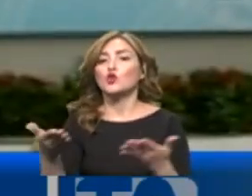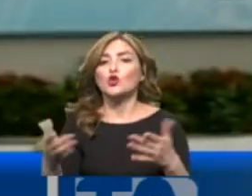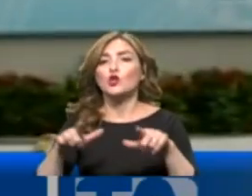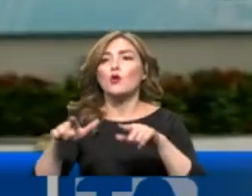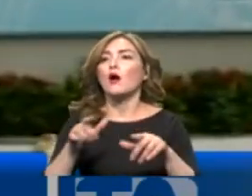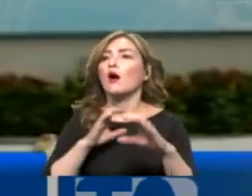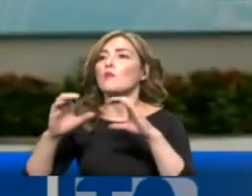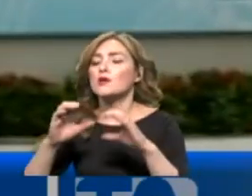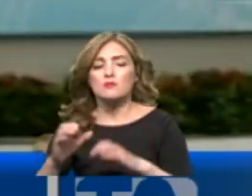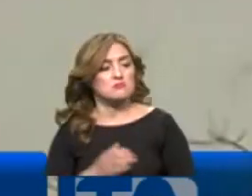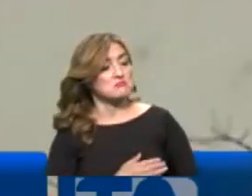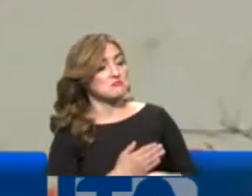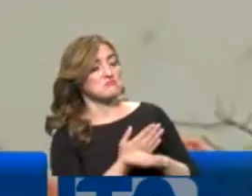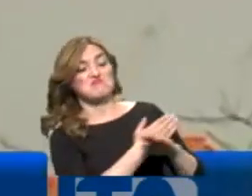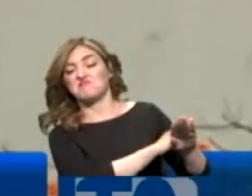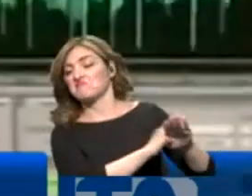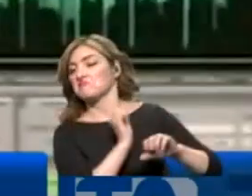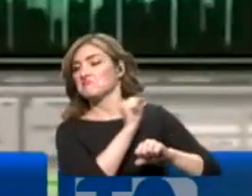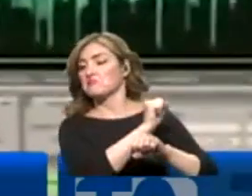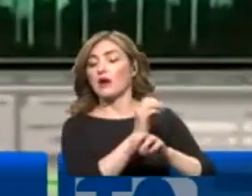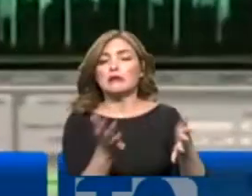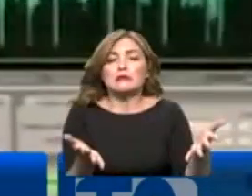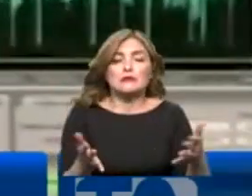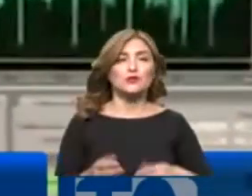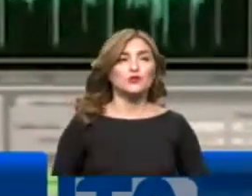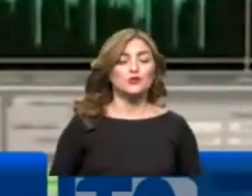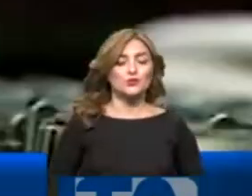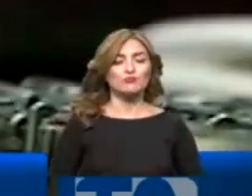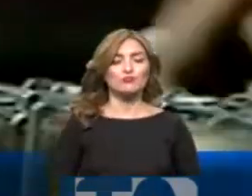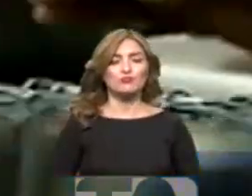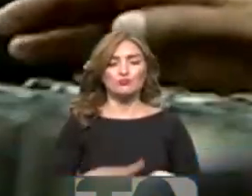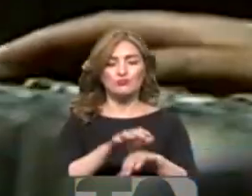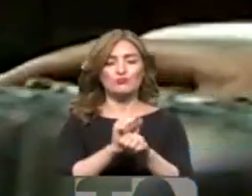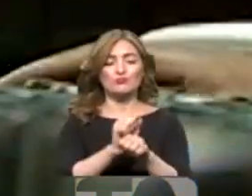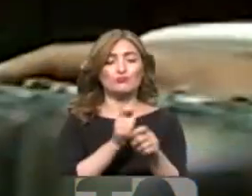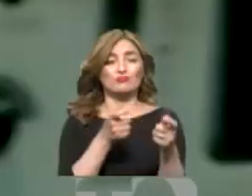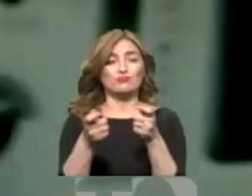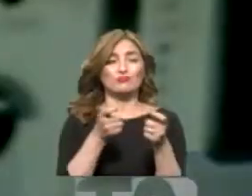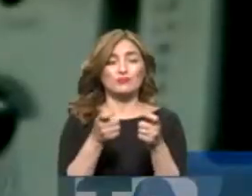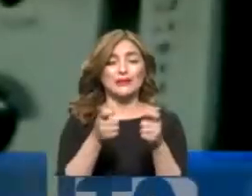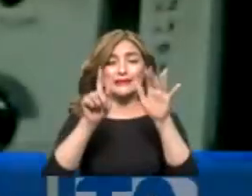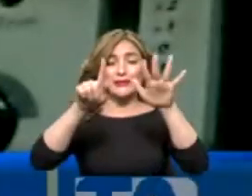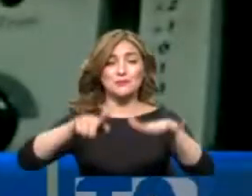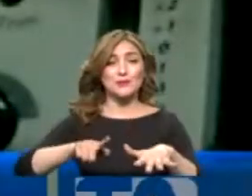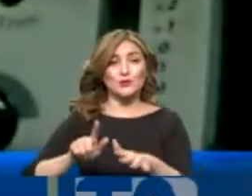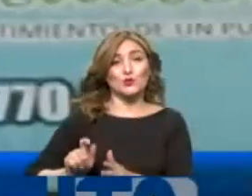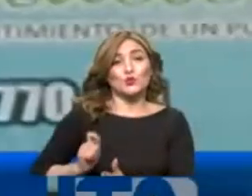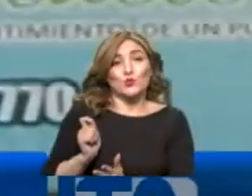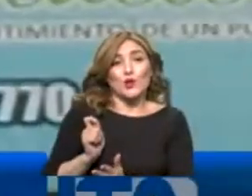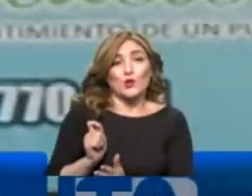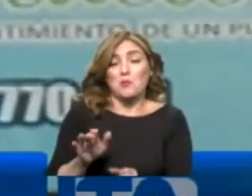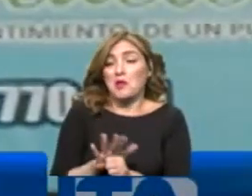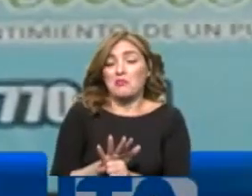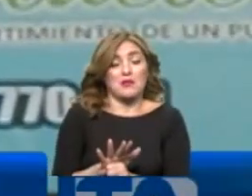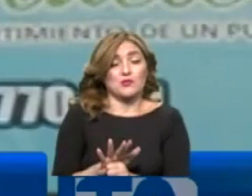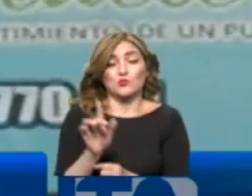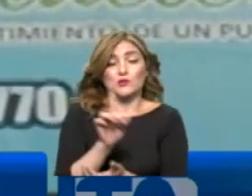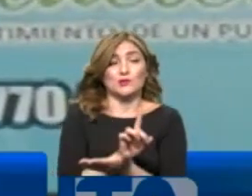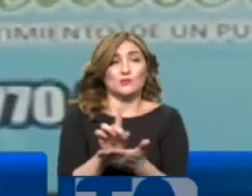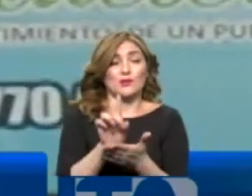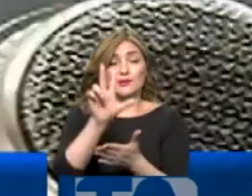radios incautadas, el viacrucis continúa. A la fecha cumplen 6 meses sin cobrar sueldos completos. Hace una